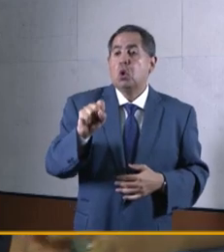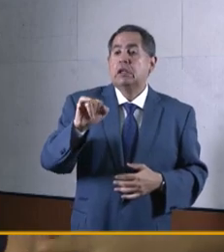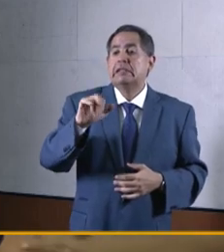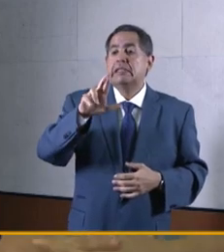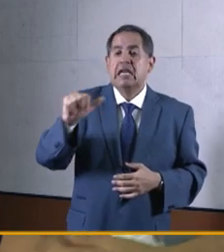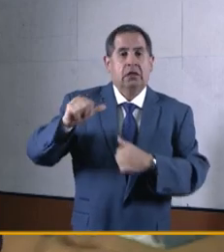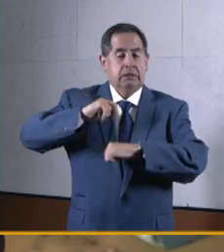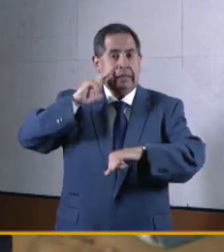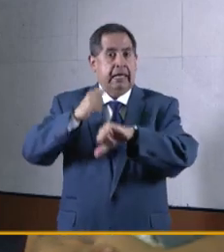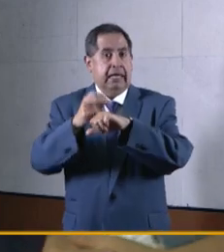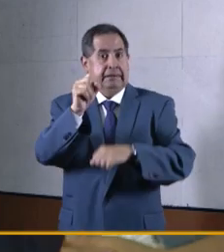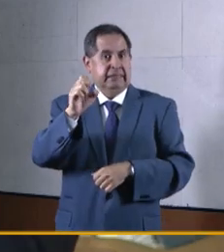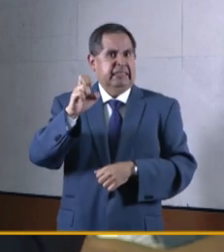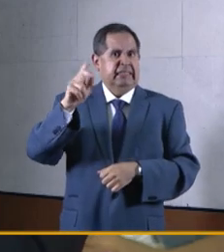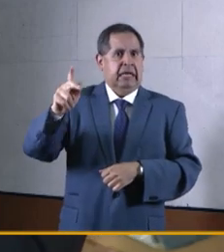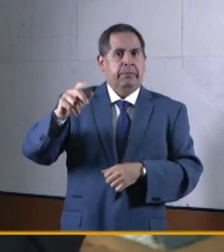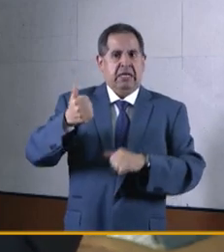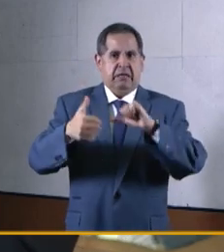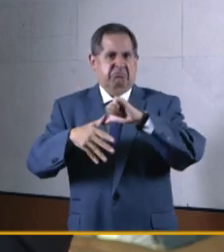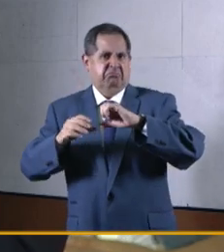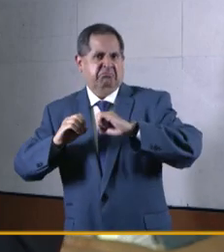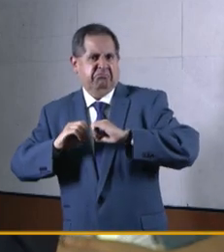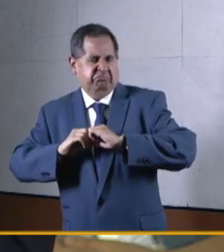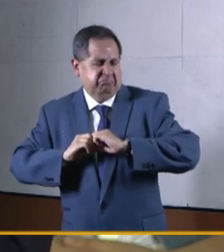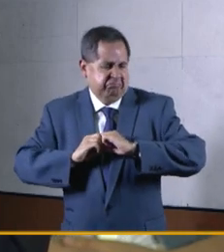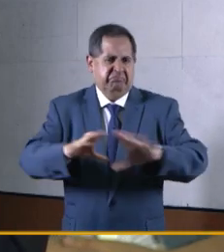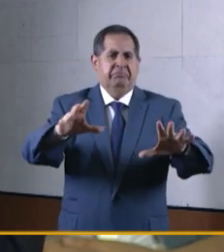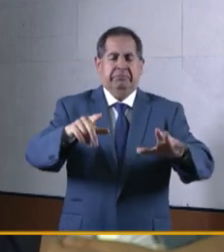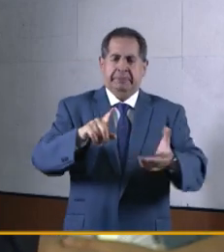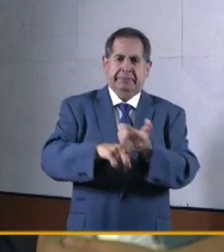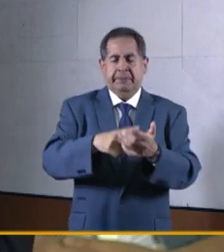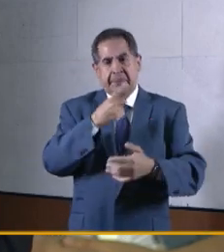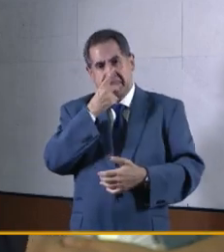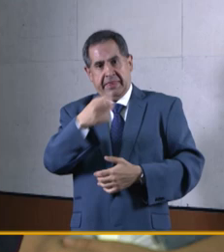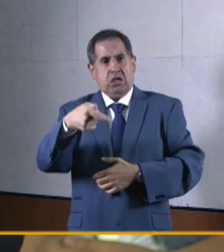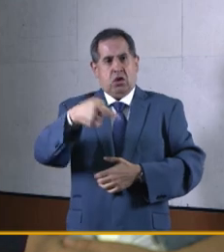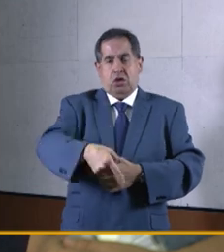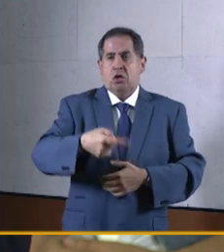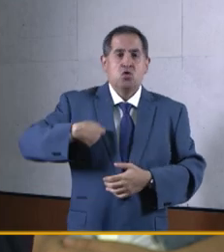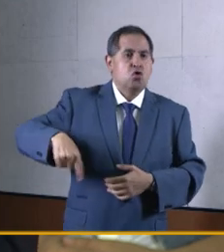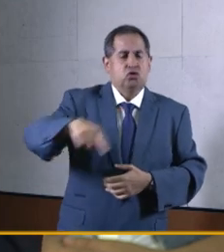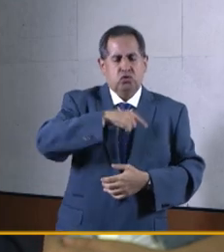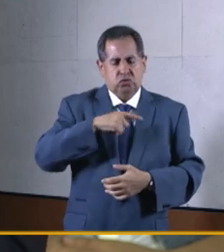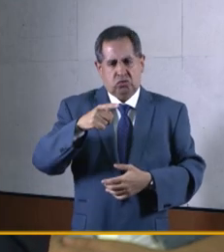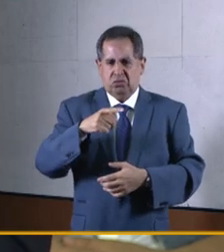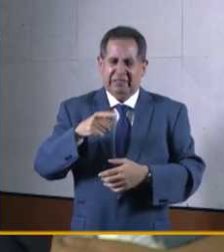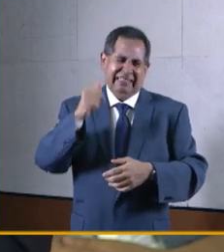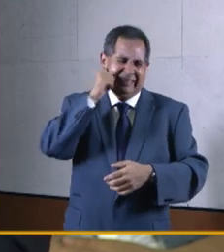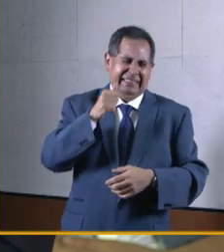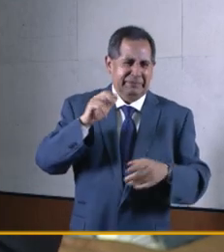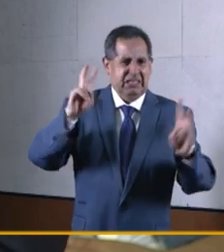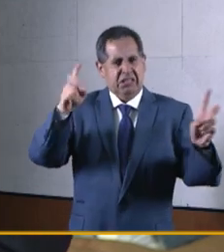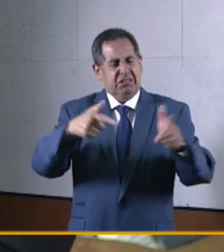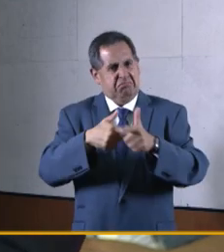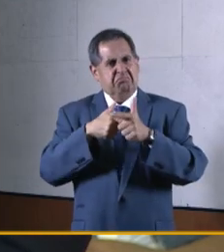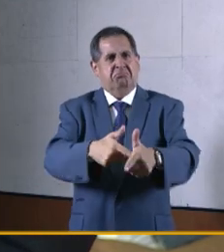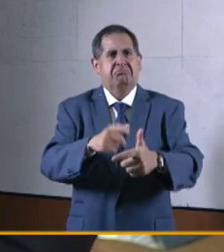de instrucción y maestro de américa anunció el designio que hemos acogido y sostenido